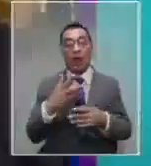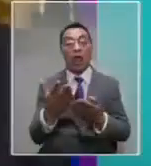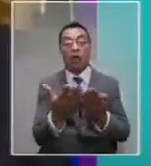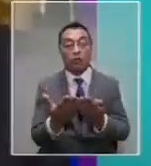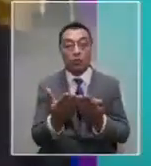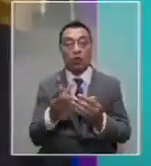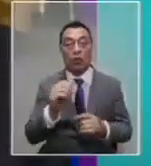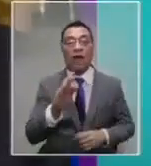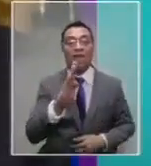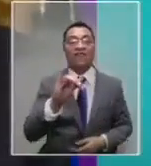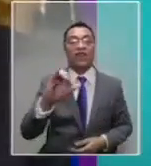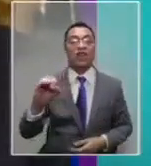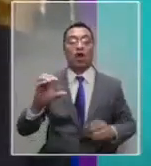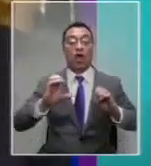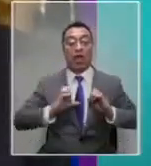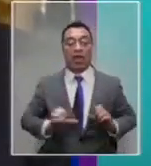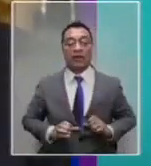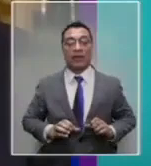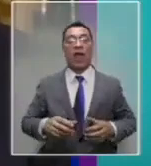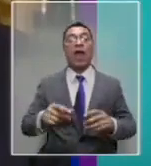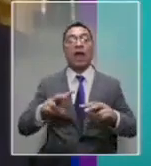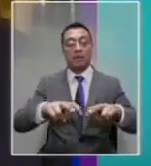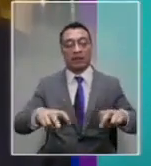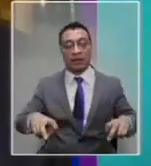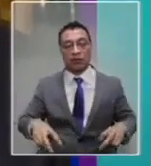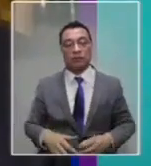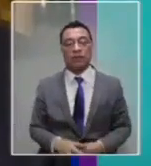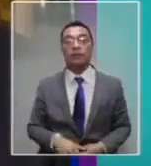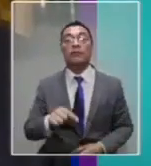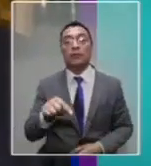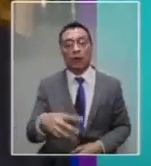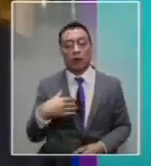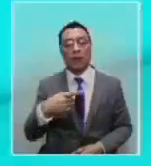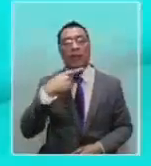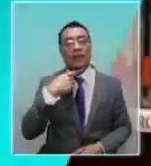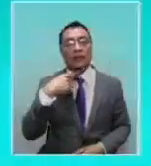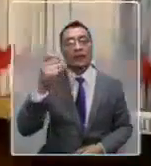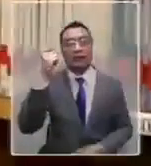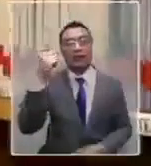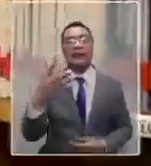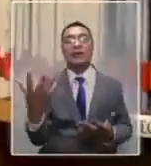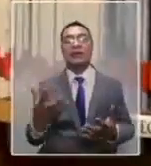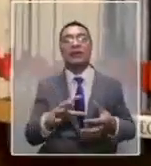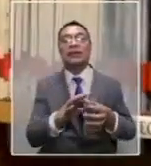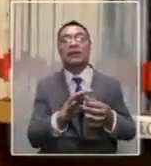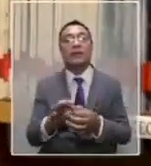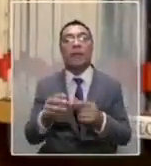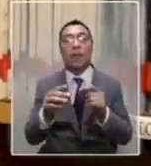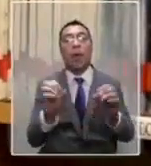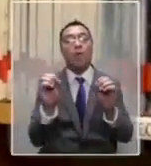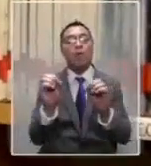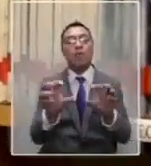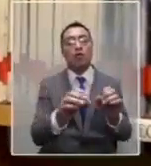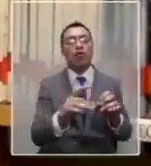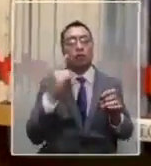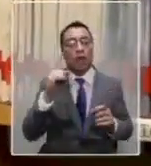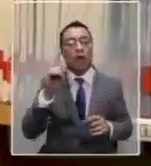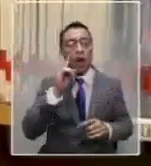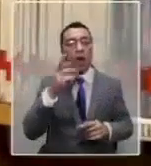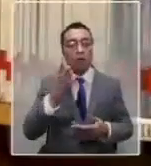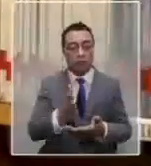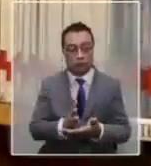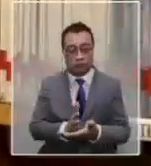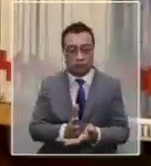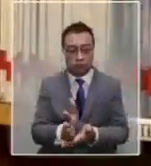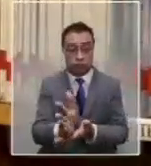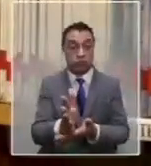el estudio de y aplicación de la bioética en la investigación. Perfecto. Ahora nos interesa también saber de qué se trata esto de que muchos se encuentran en